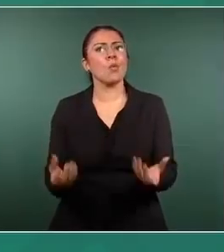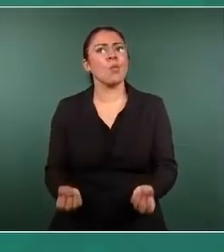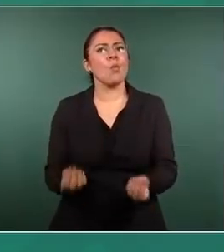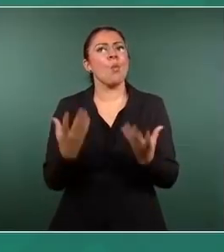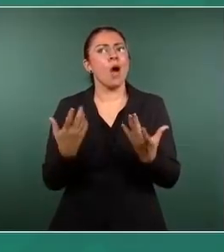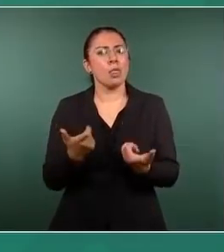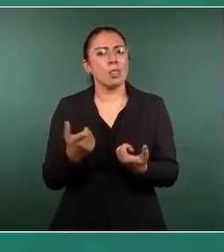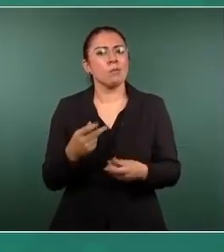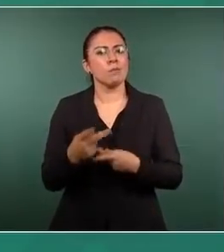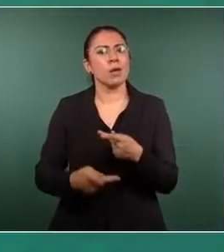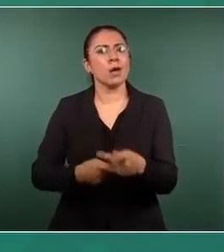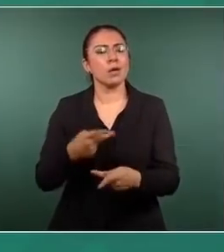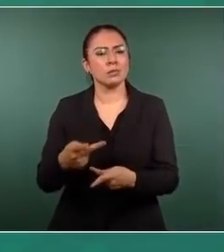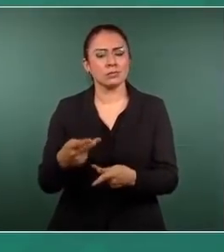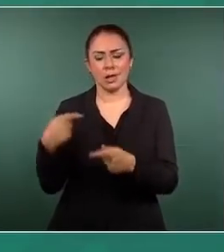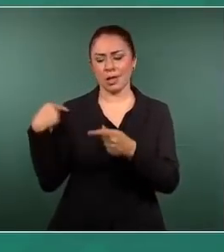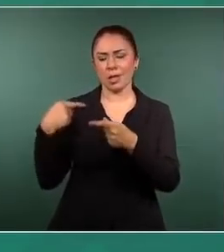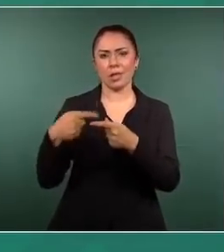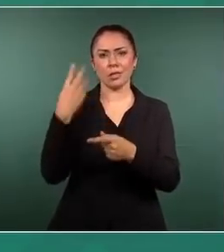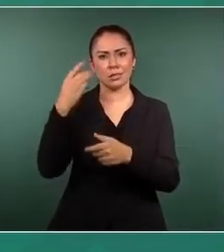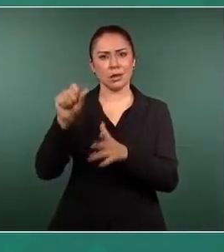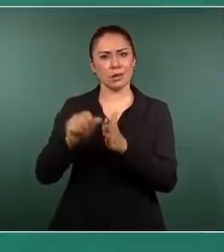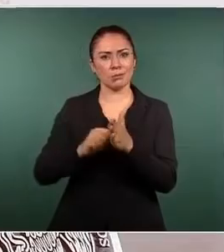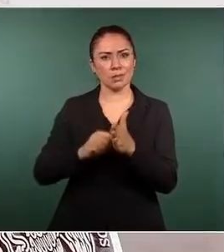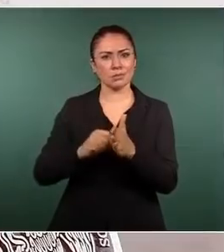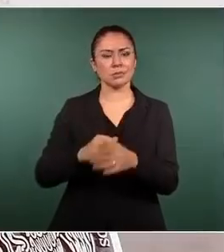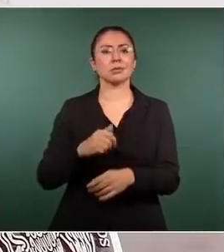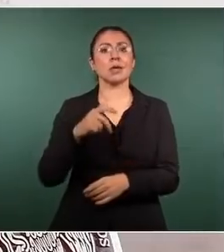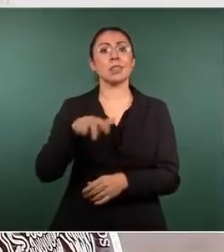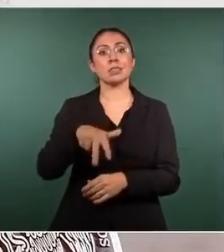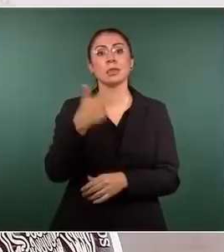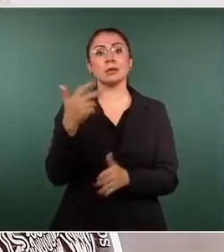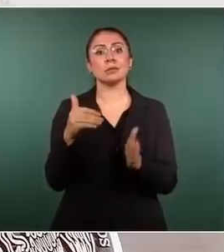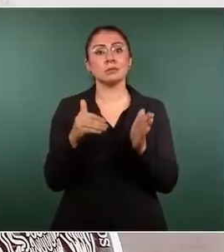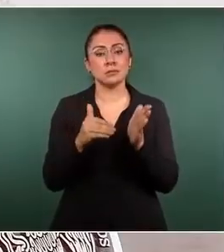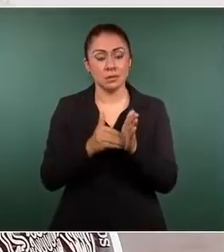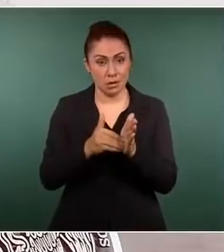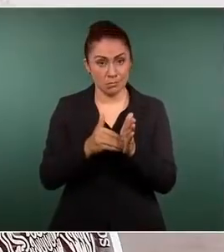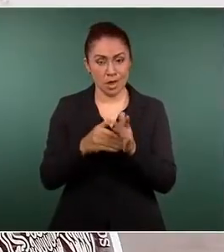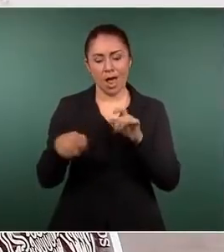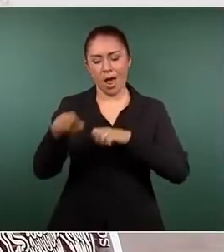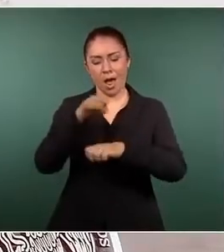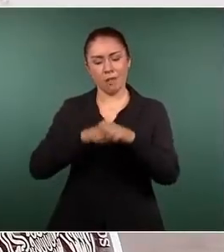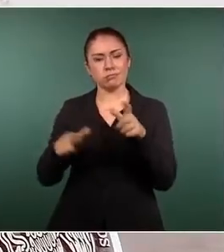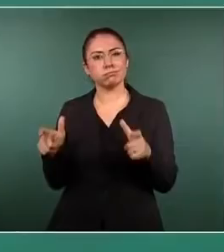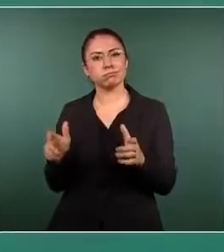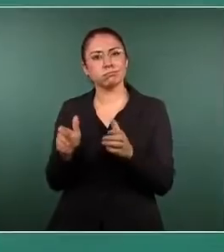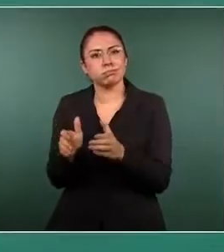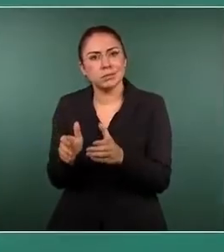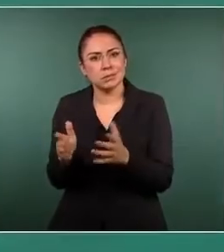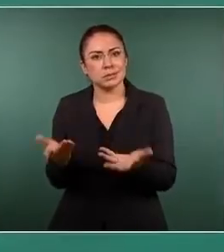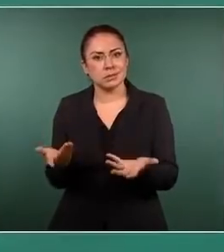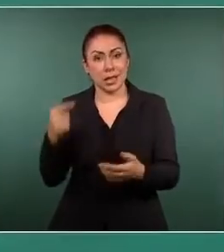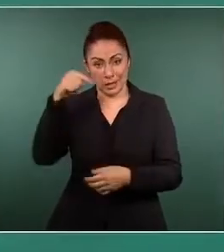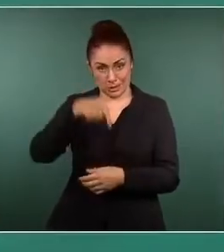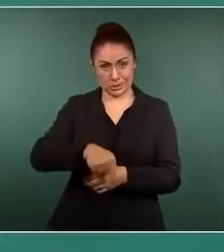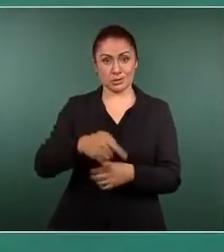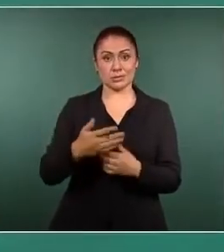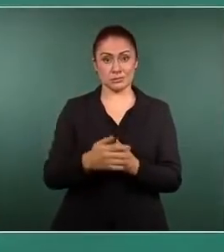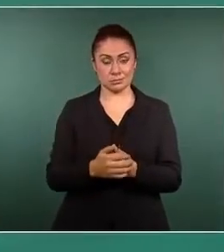estos últimos tres meses a 13.000 pequeñas empresas aquí